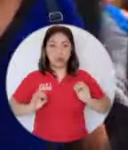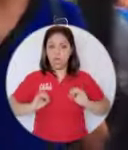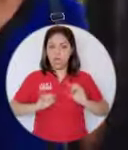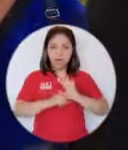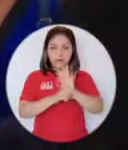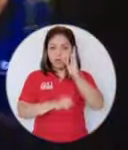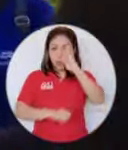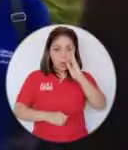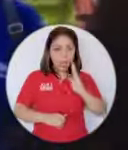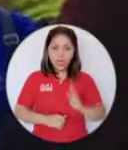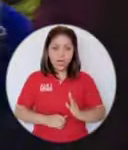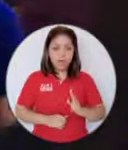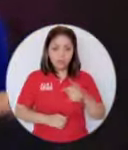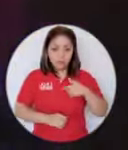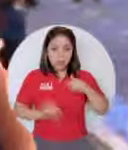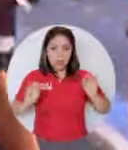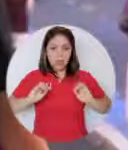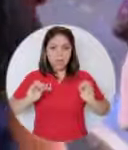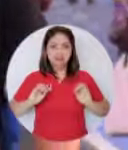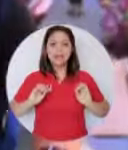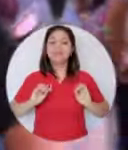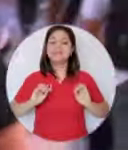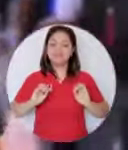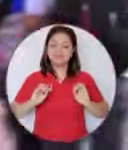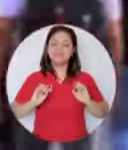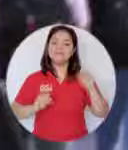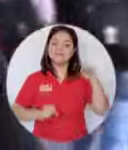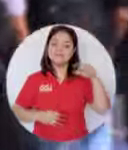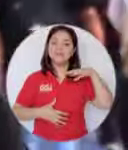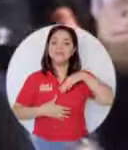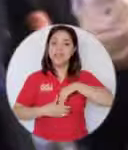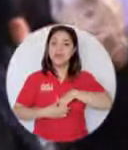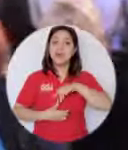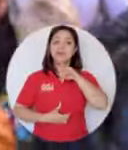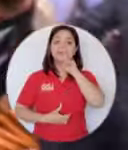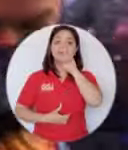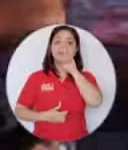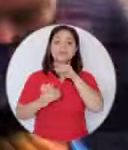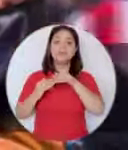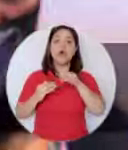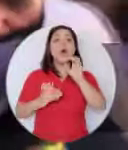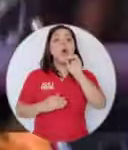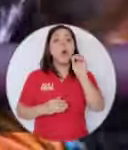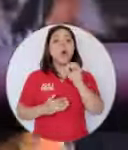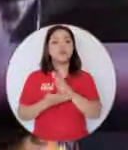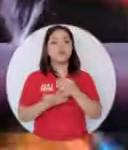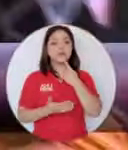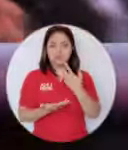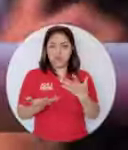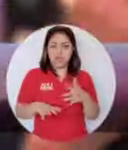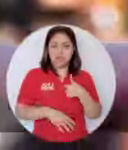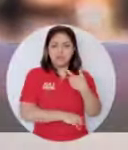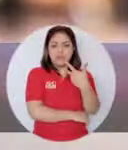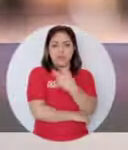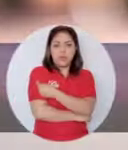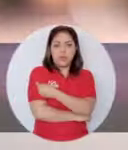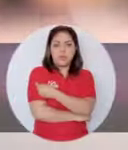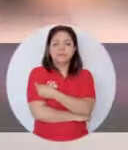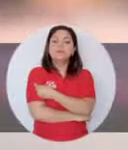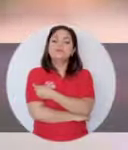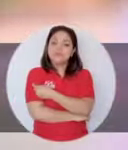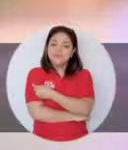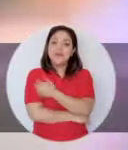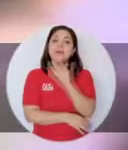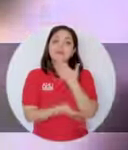dio. A mí no me dio. O la otra es que dicen: bueno, pero si a mí me vacunaron. Bueno, precisamente